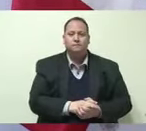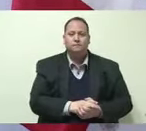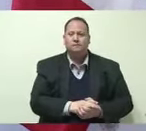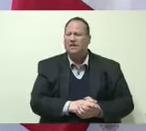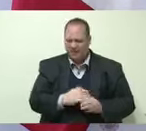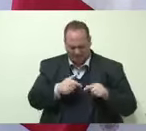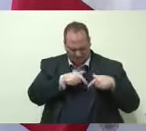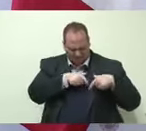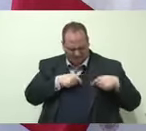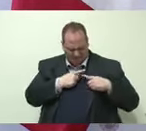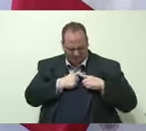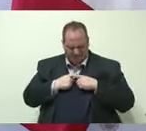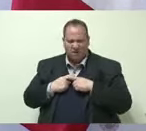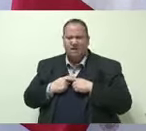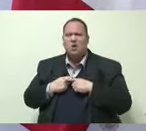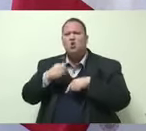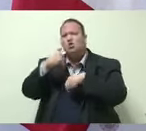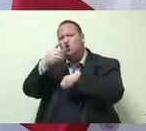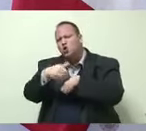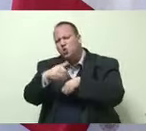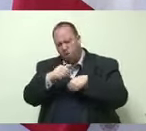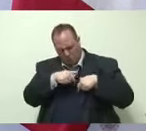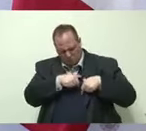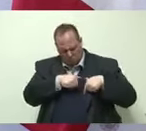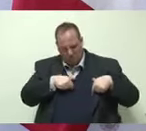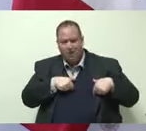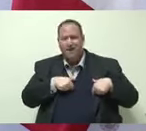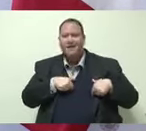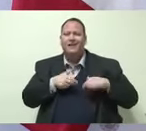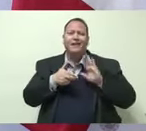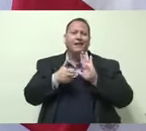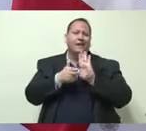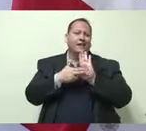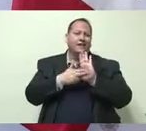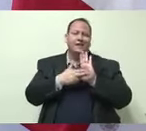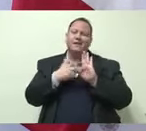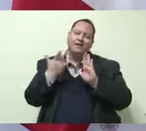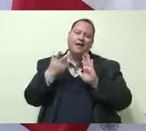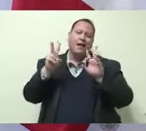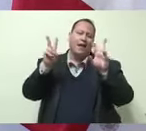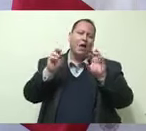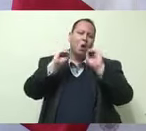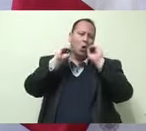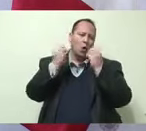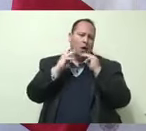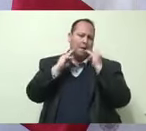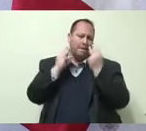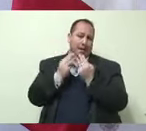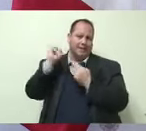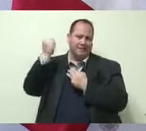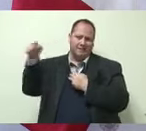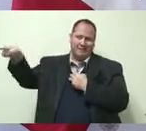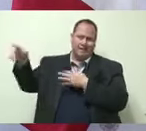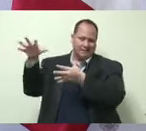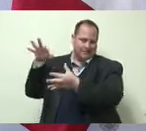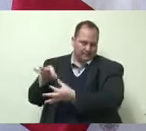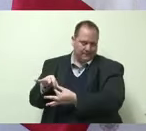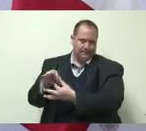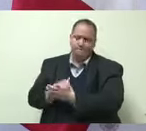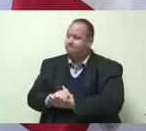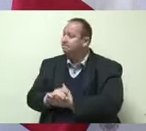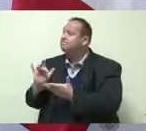Las siglas invitan a pensar que por los números y por las iniciales que ahí se advierten, existe la posibilidad de que se trate de organizaciones que provienen del estado de Sinaloa.